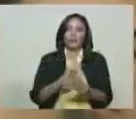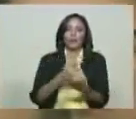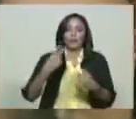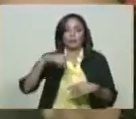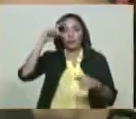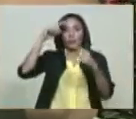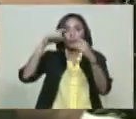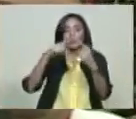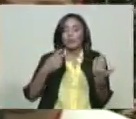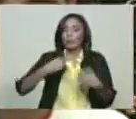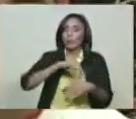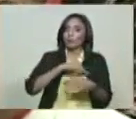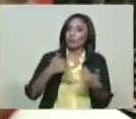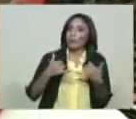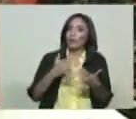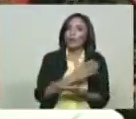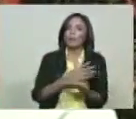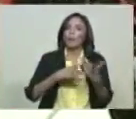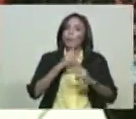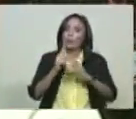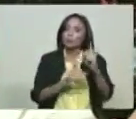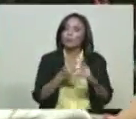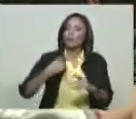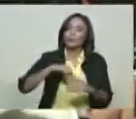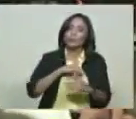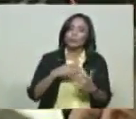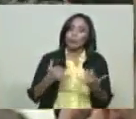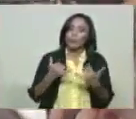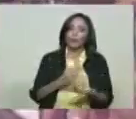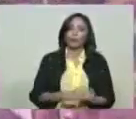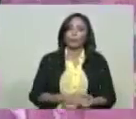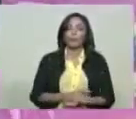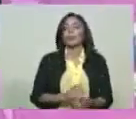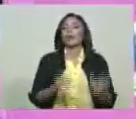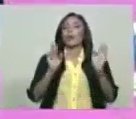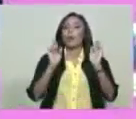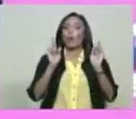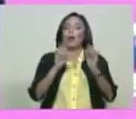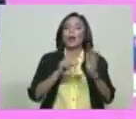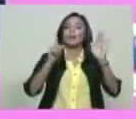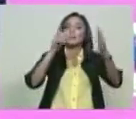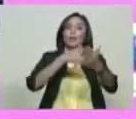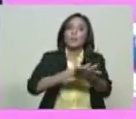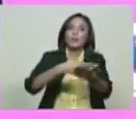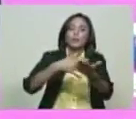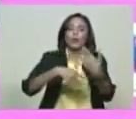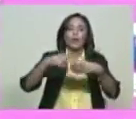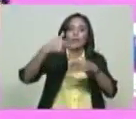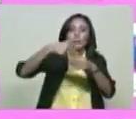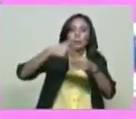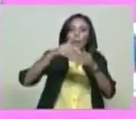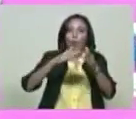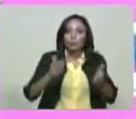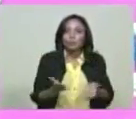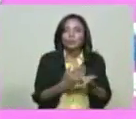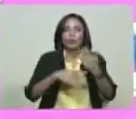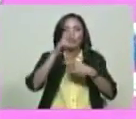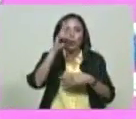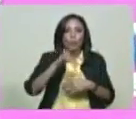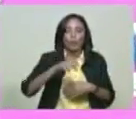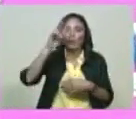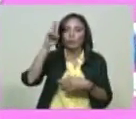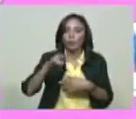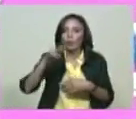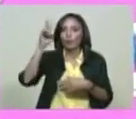meta progresiva sostenida es llegar a 6 millones de barriles de petróleo diarios producidos por pereza